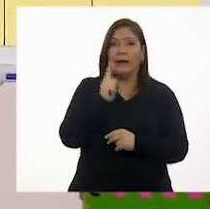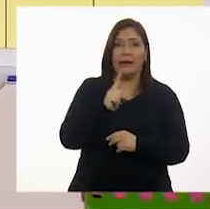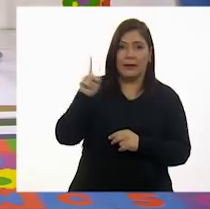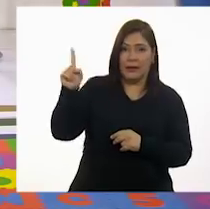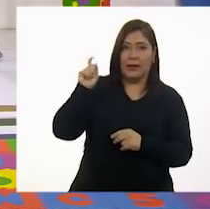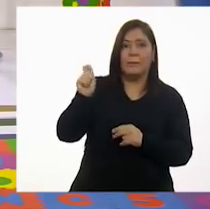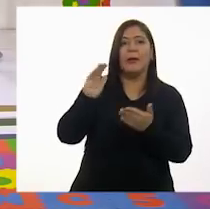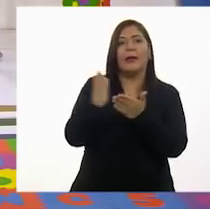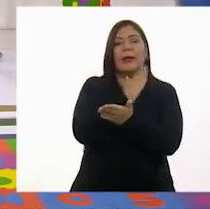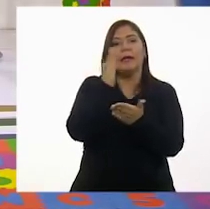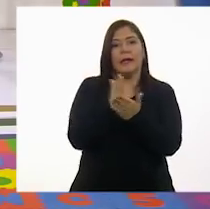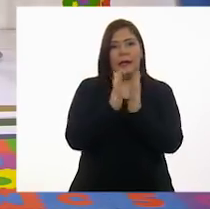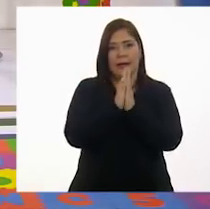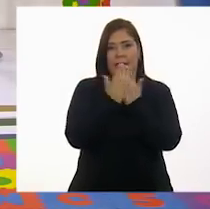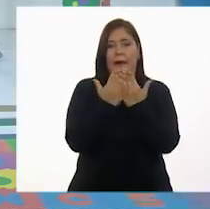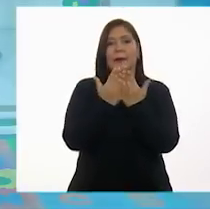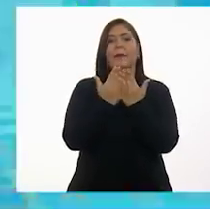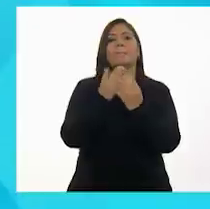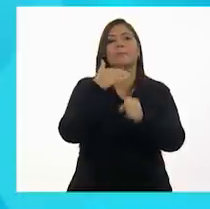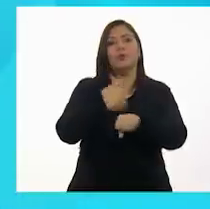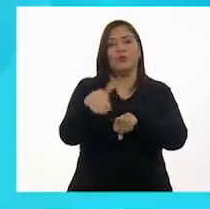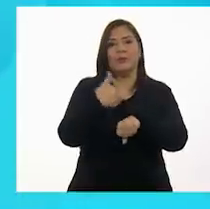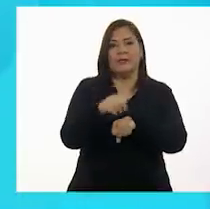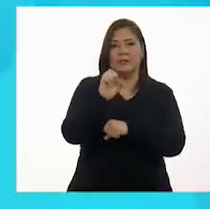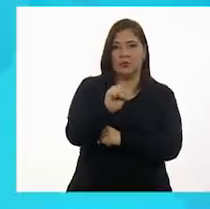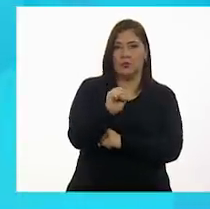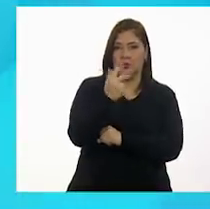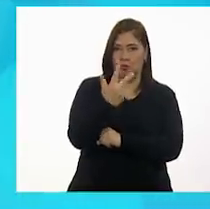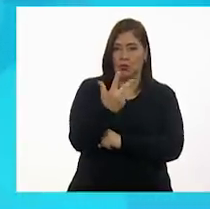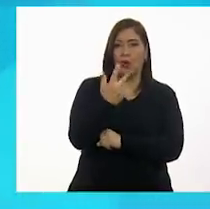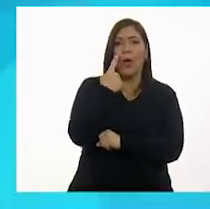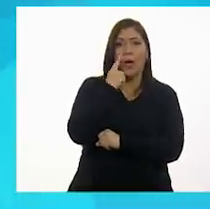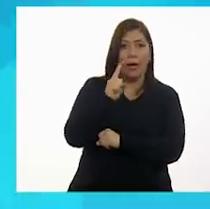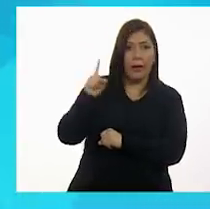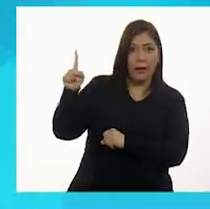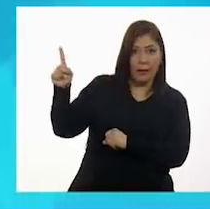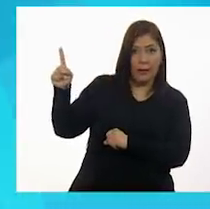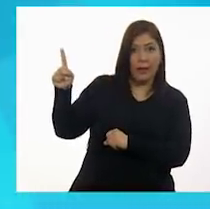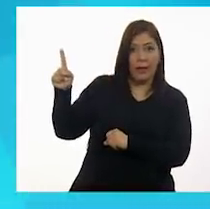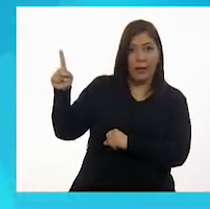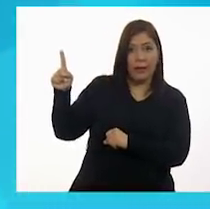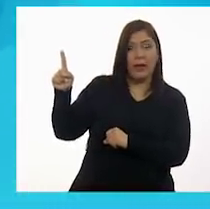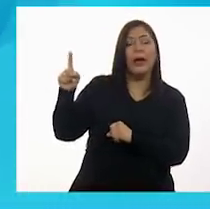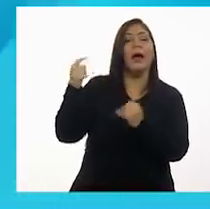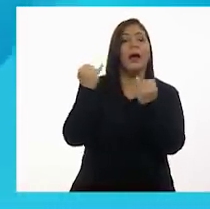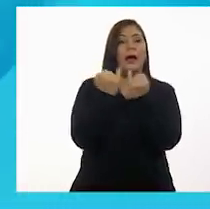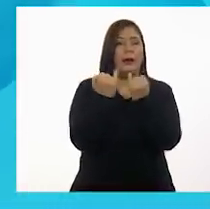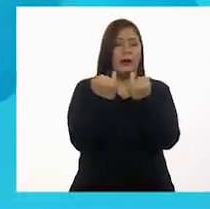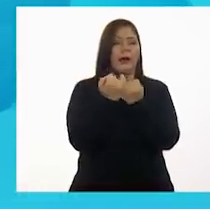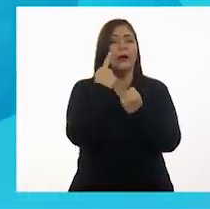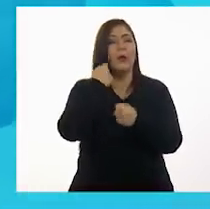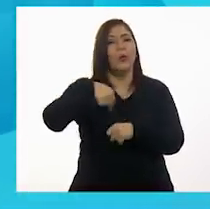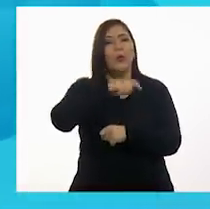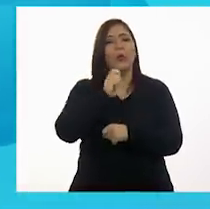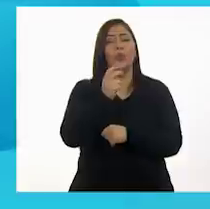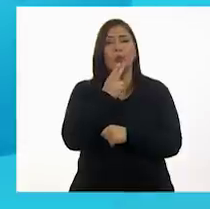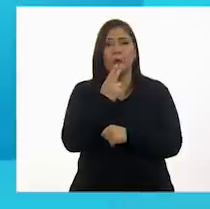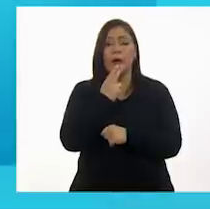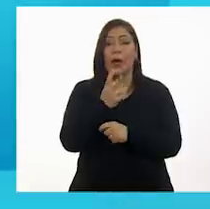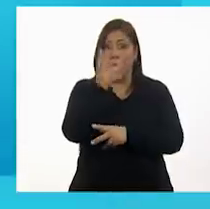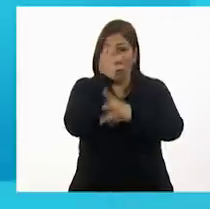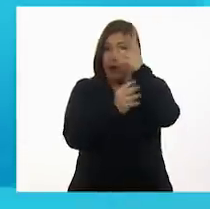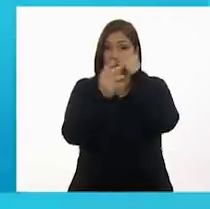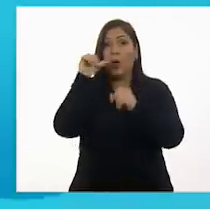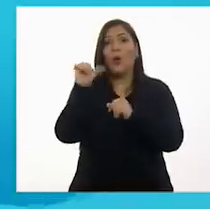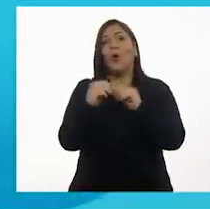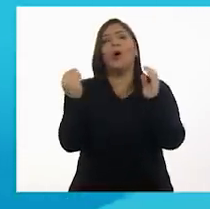en la página 68? Porque lo van a ocupar, porque todo lo que aprendamos en esta clase les